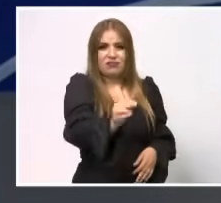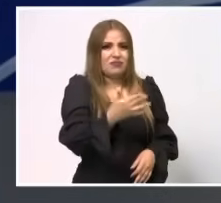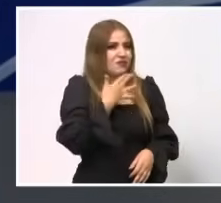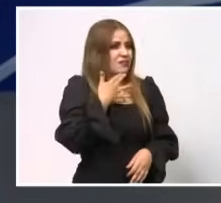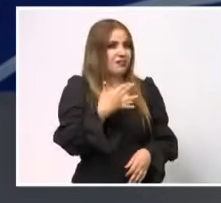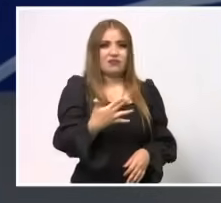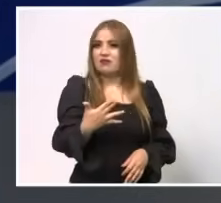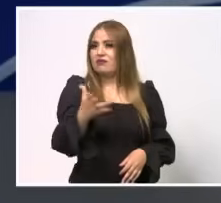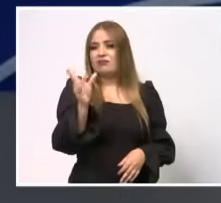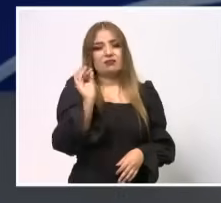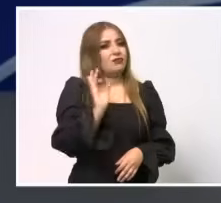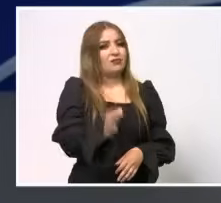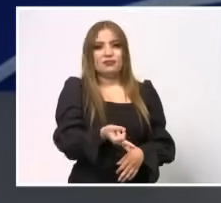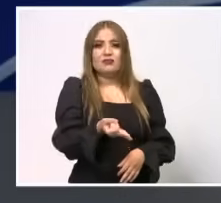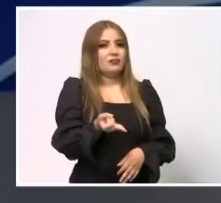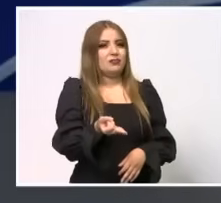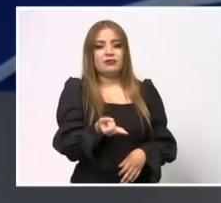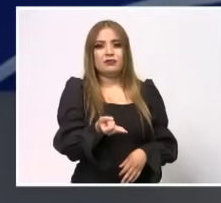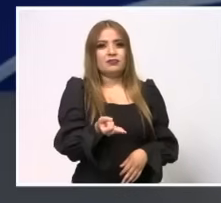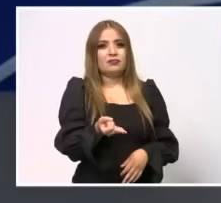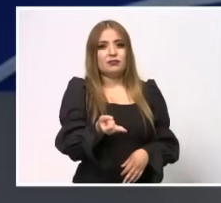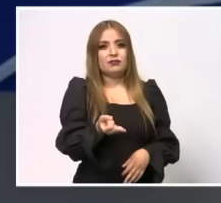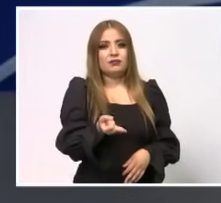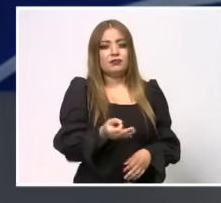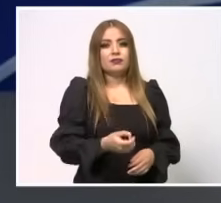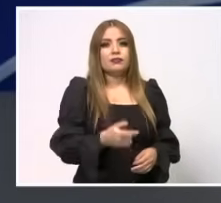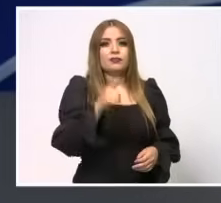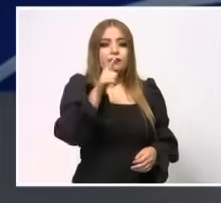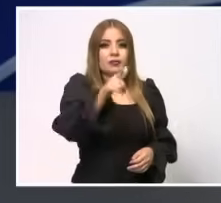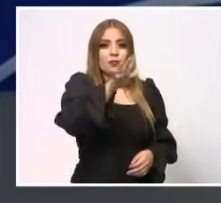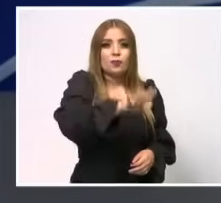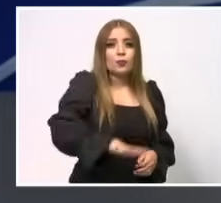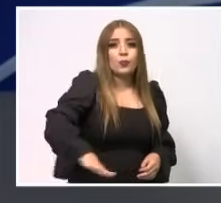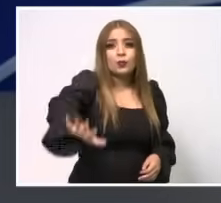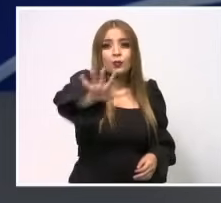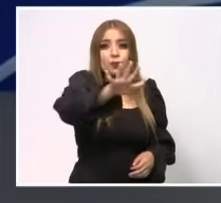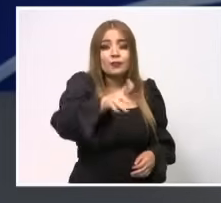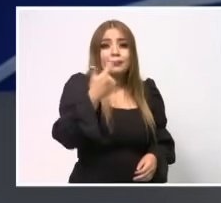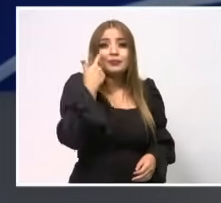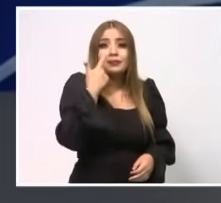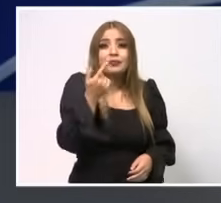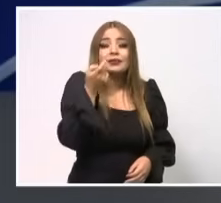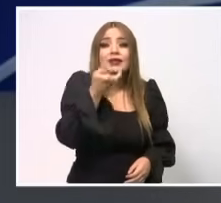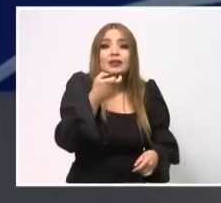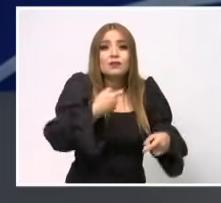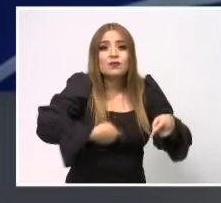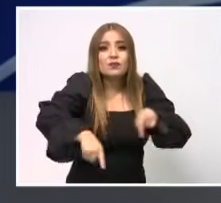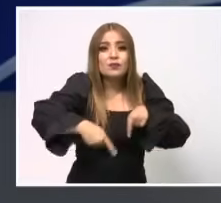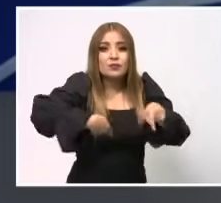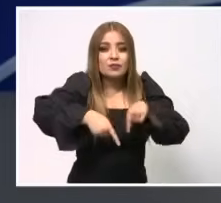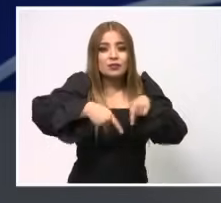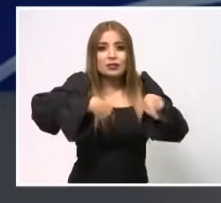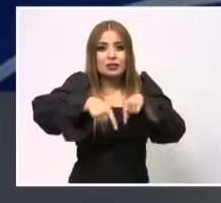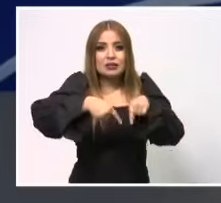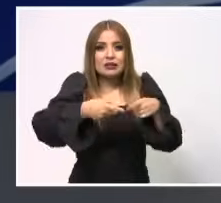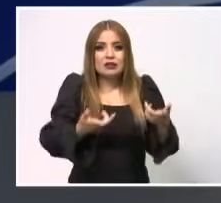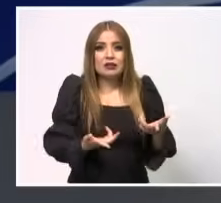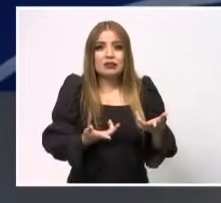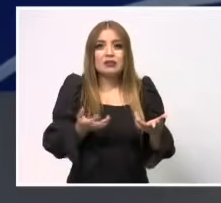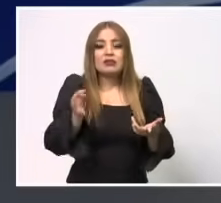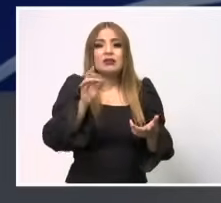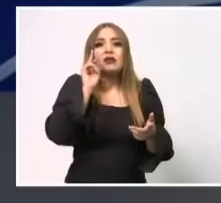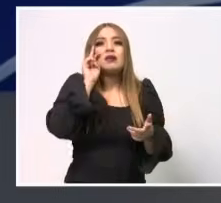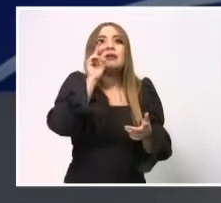de los sentidos y bajo cualquier circunstancia señores se trata de un partido de fútbol en el que de pronto iríamos